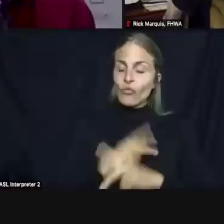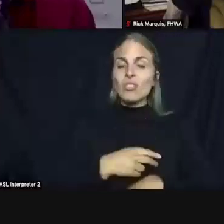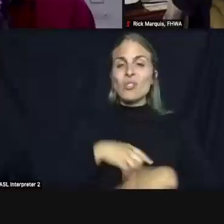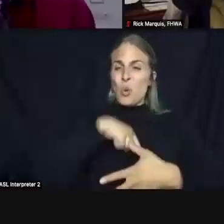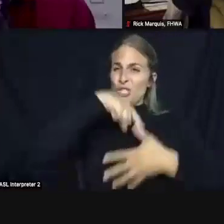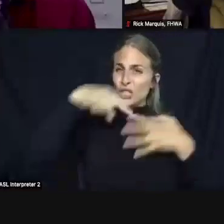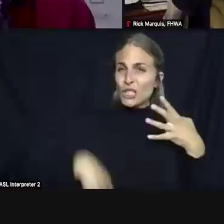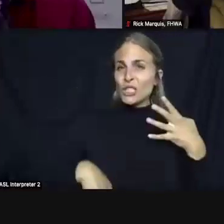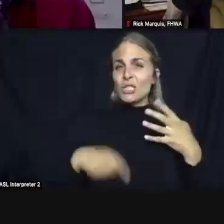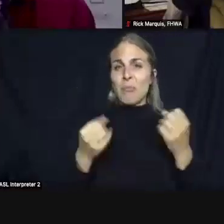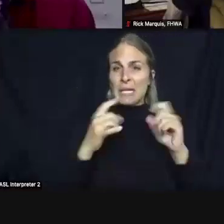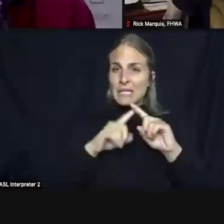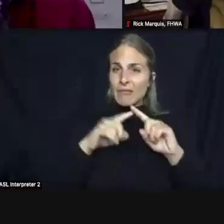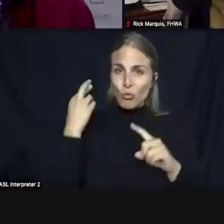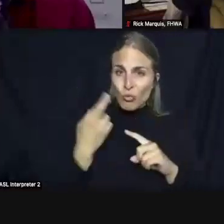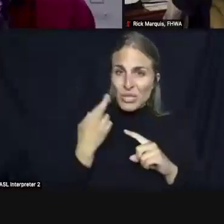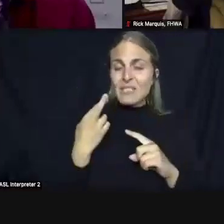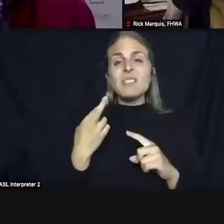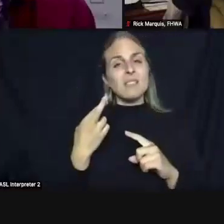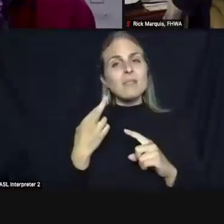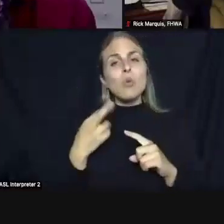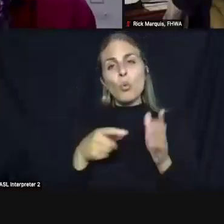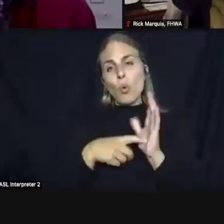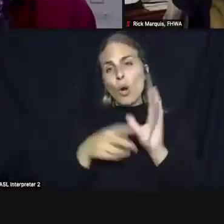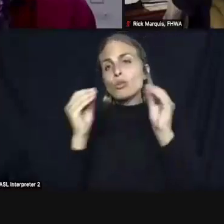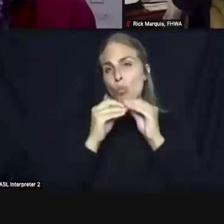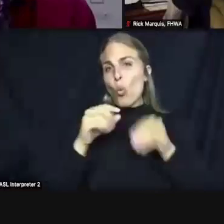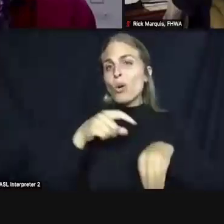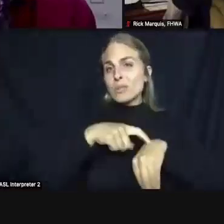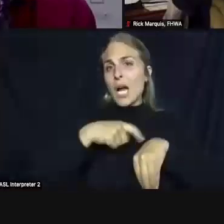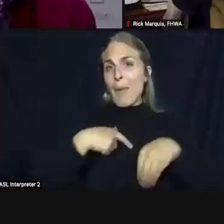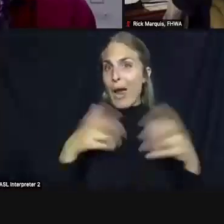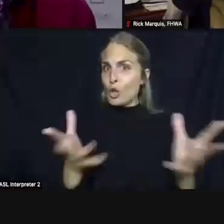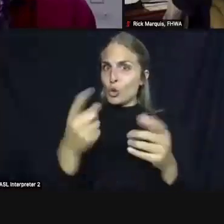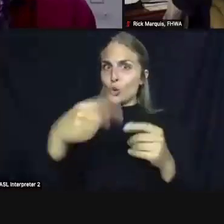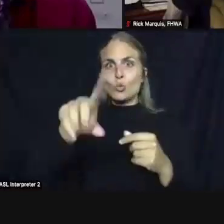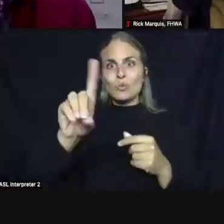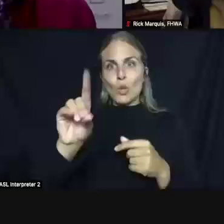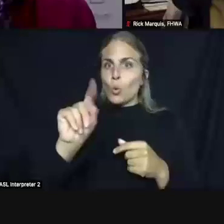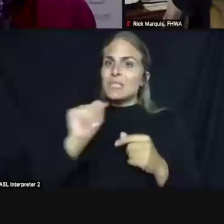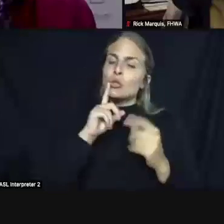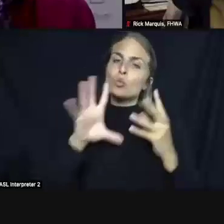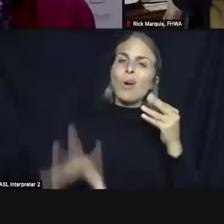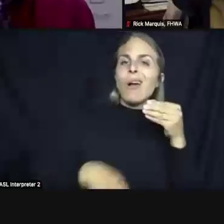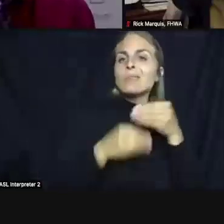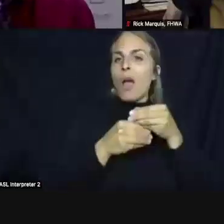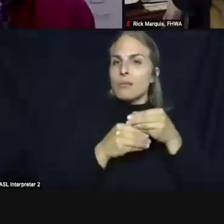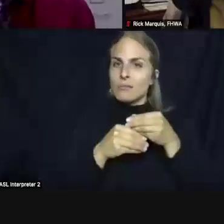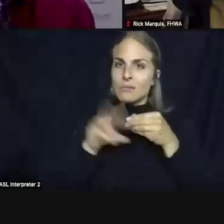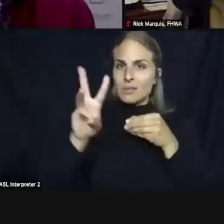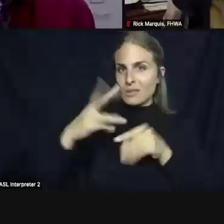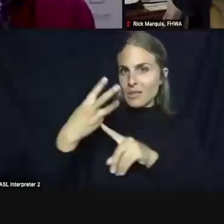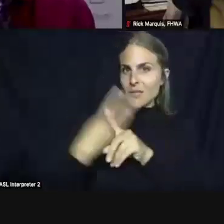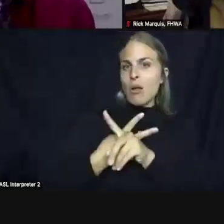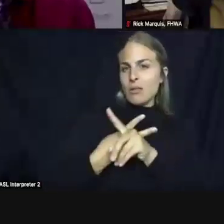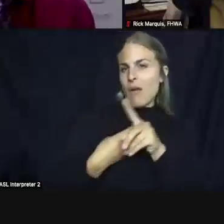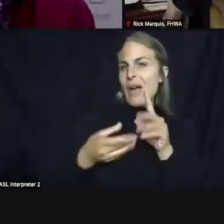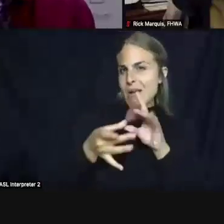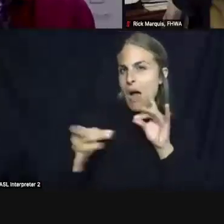estas razones, todo esto requiere más tiempo y yo insto al Departamento